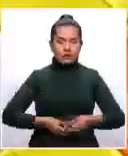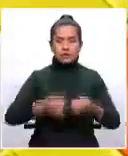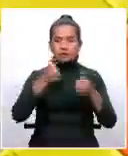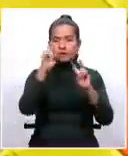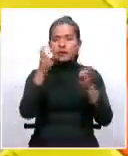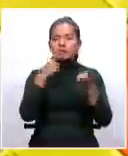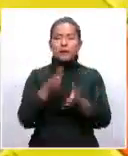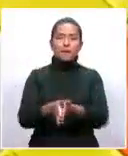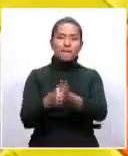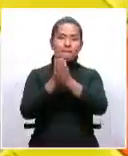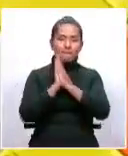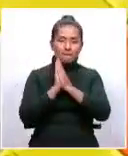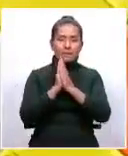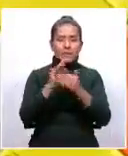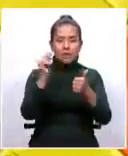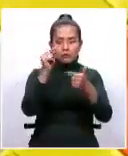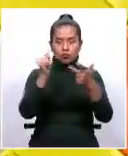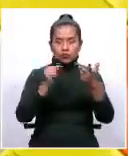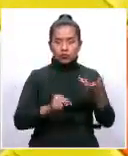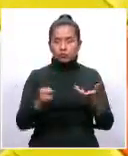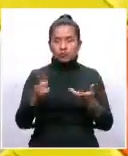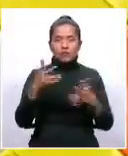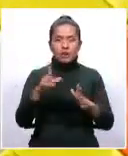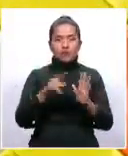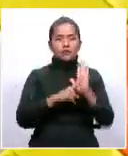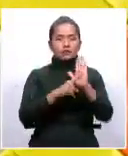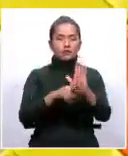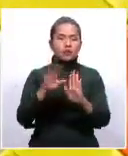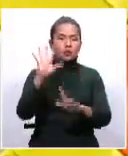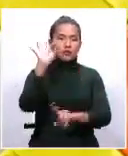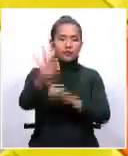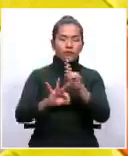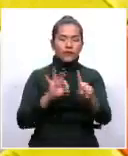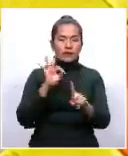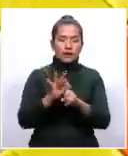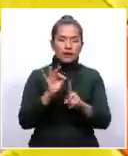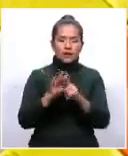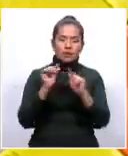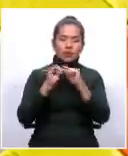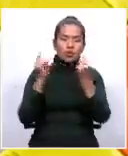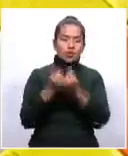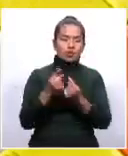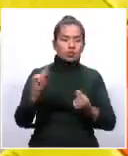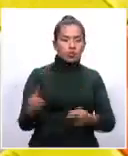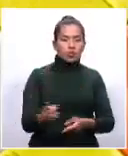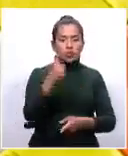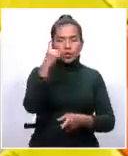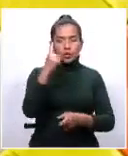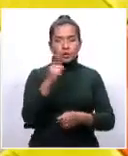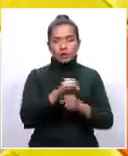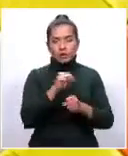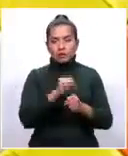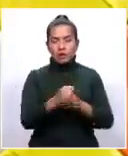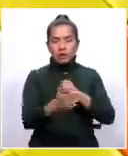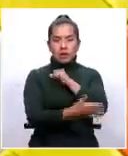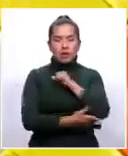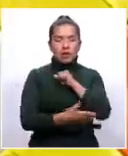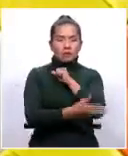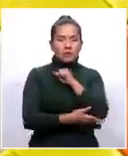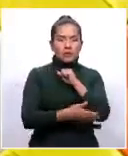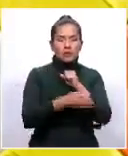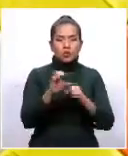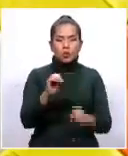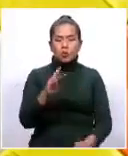pliego petitorio remitido por la Federación Sindical Única de Trabajadores Campesinos de la